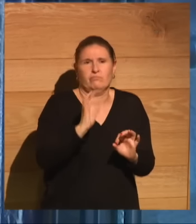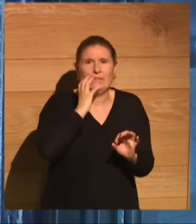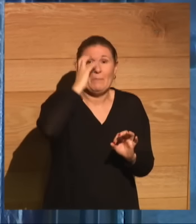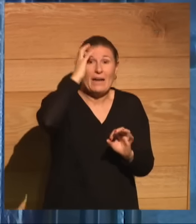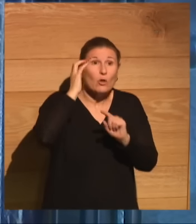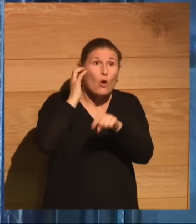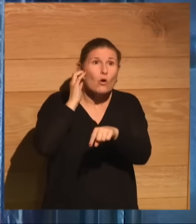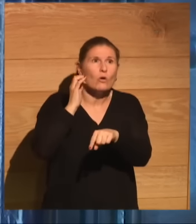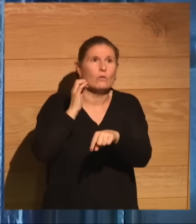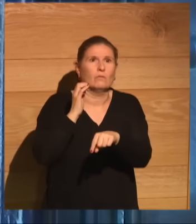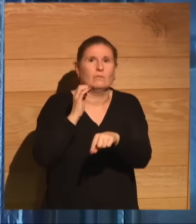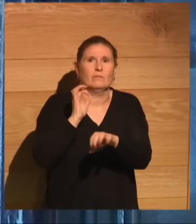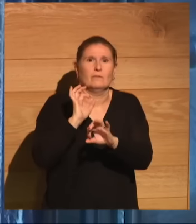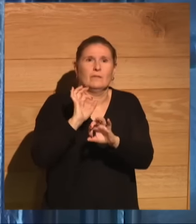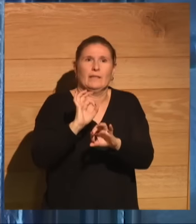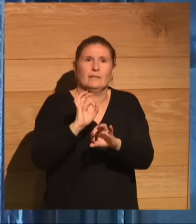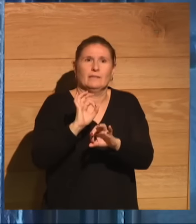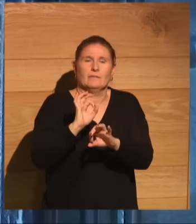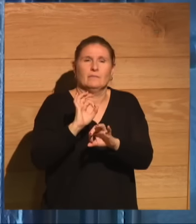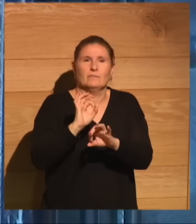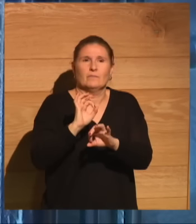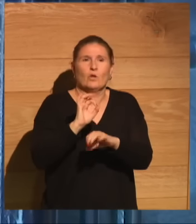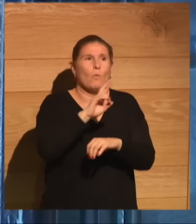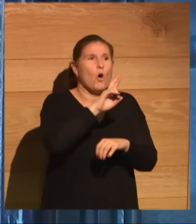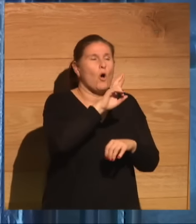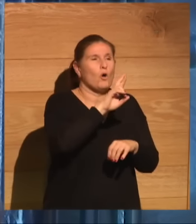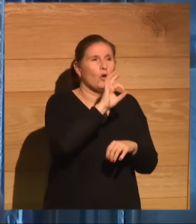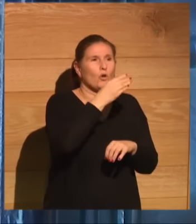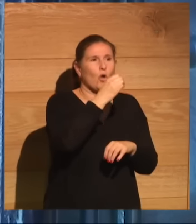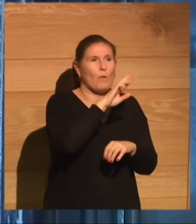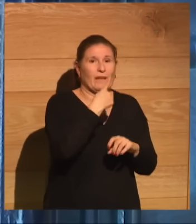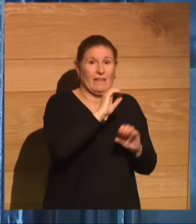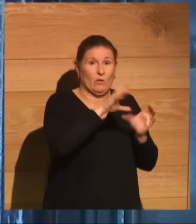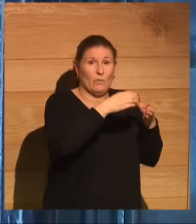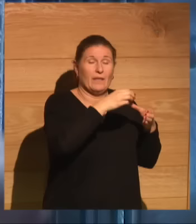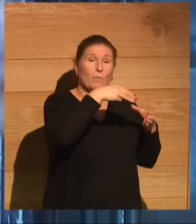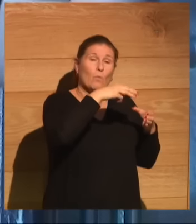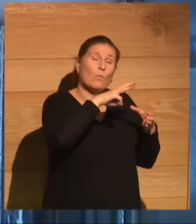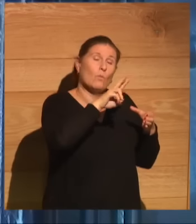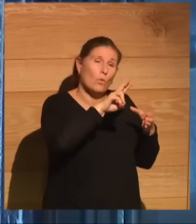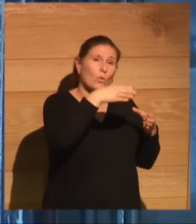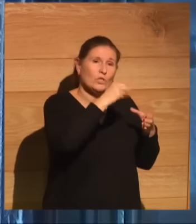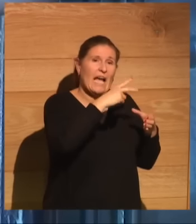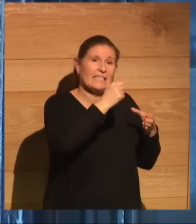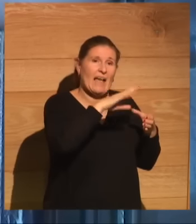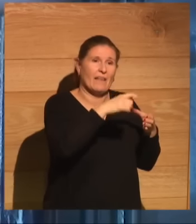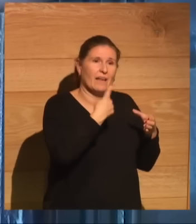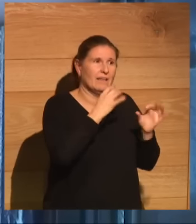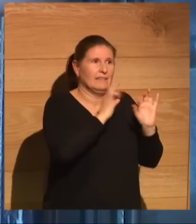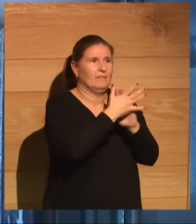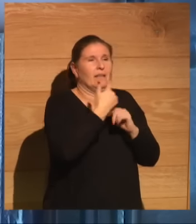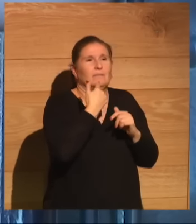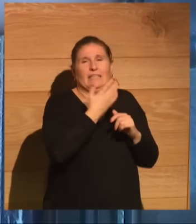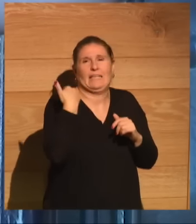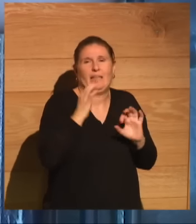ha sido el Robert Smith de muchachada desde que nació. Quiero decir, o sea, está todo el rato... O sea,